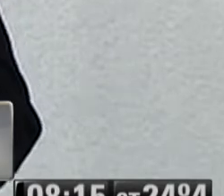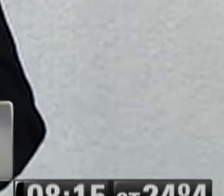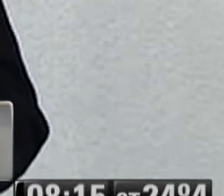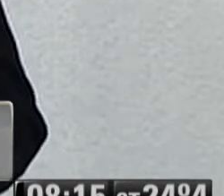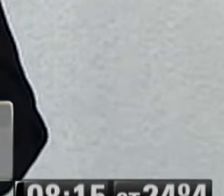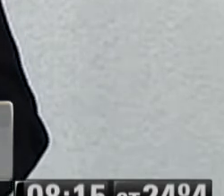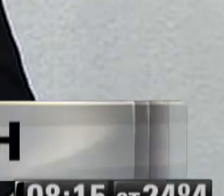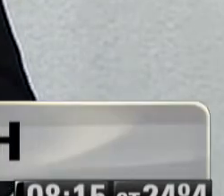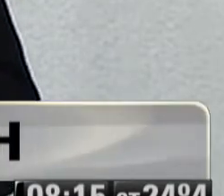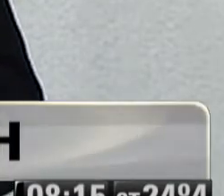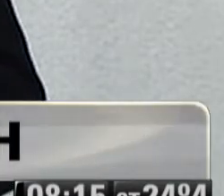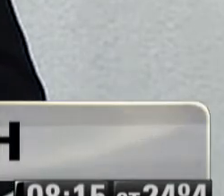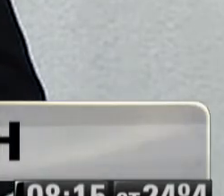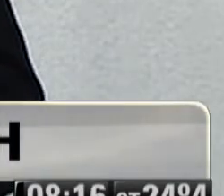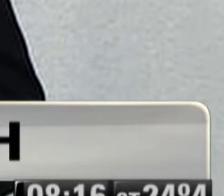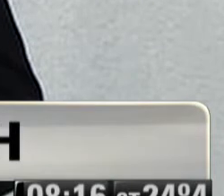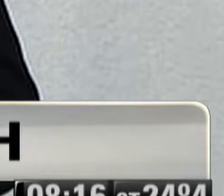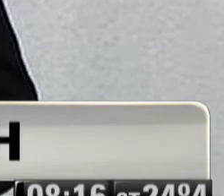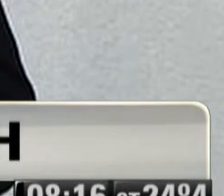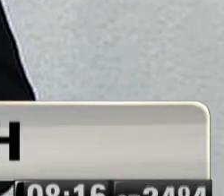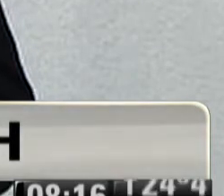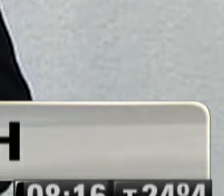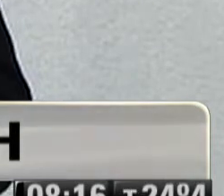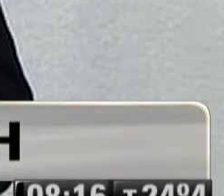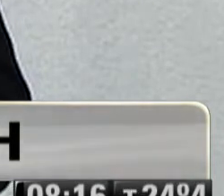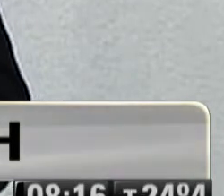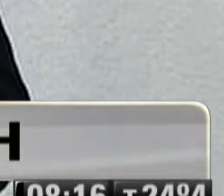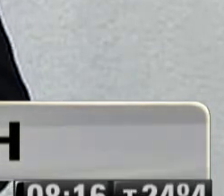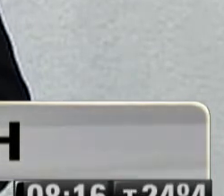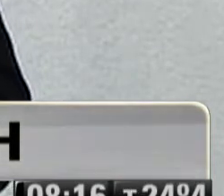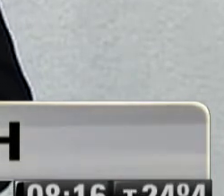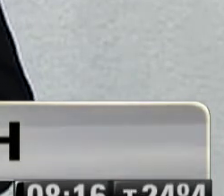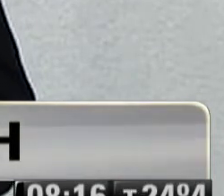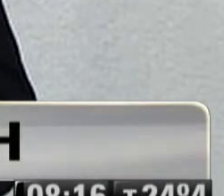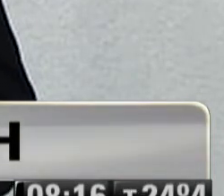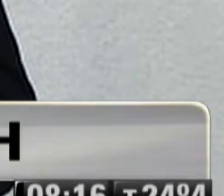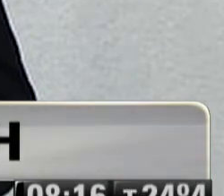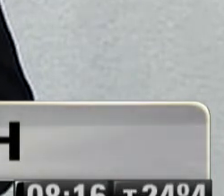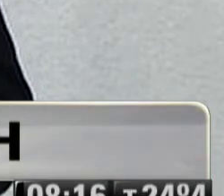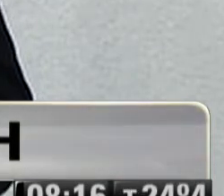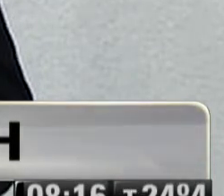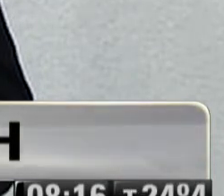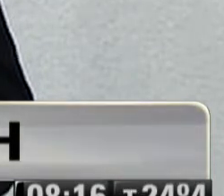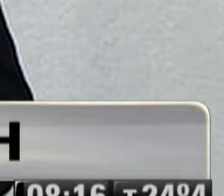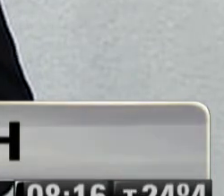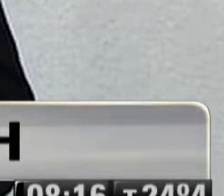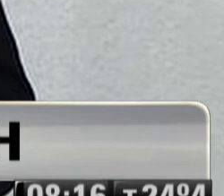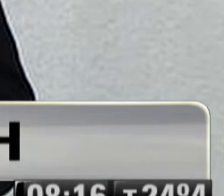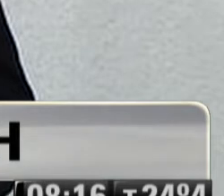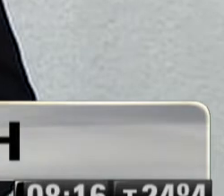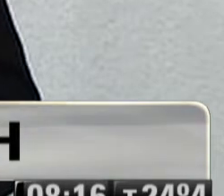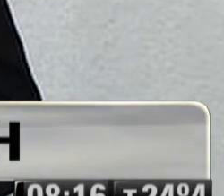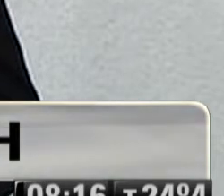en la misma reforma constitucional y también el procedimiento que establece el artículo 99 de la constitución nacional para la designación